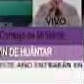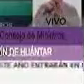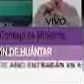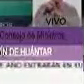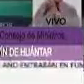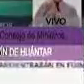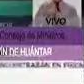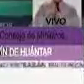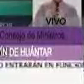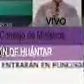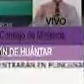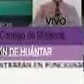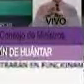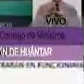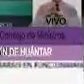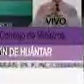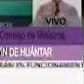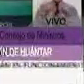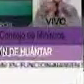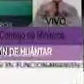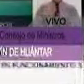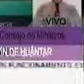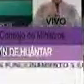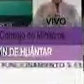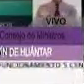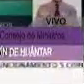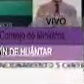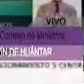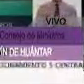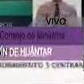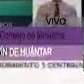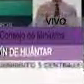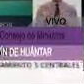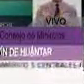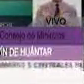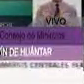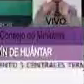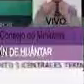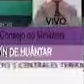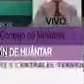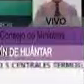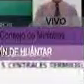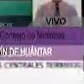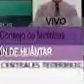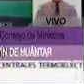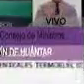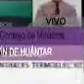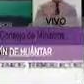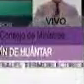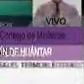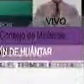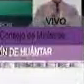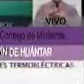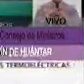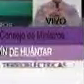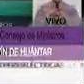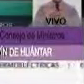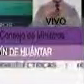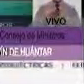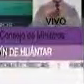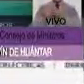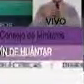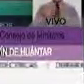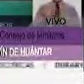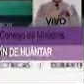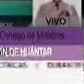impecable, fue dentro del marco de la ley, sin ningún tipo de incidentes que pueda comprometer ningún tipo de